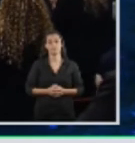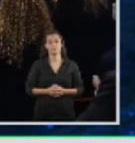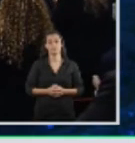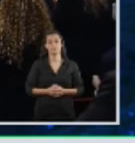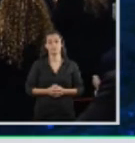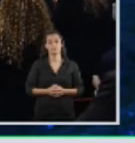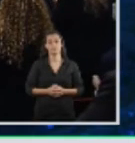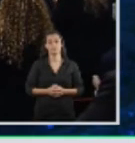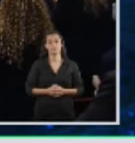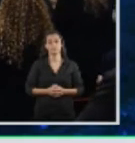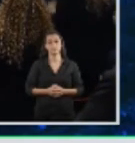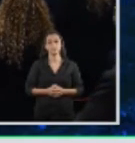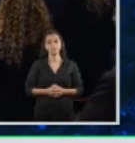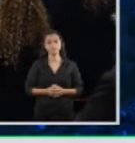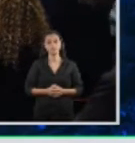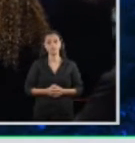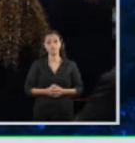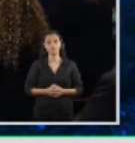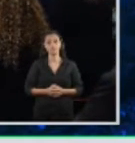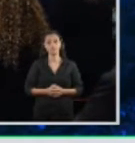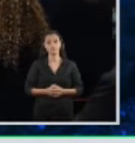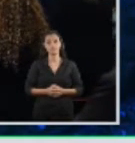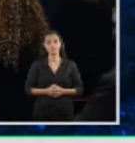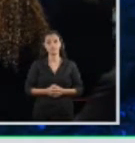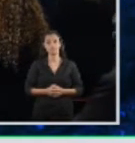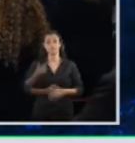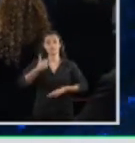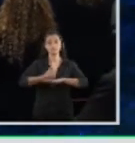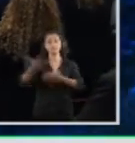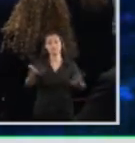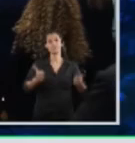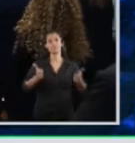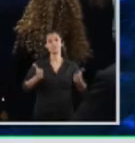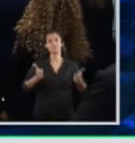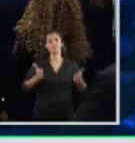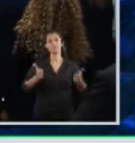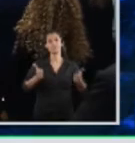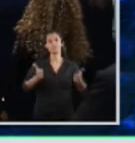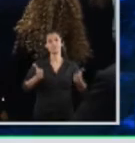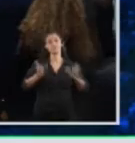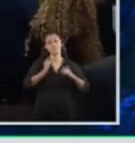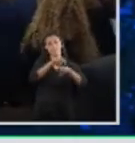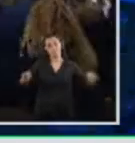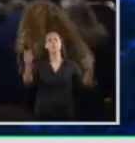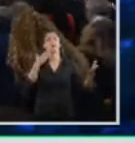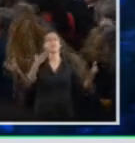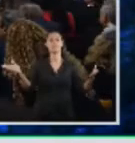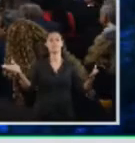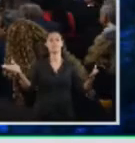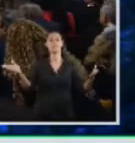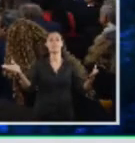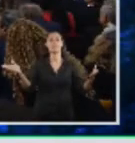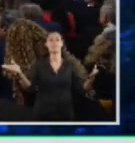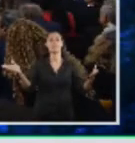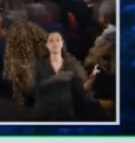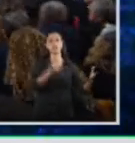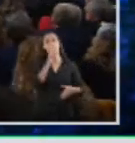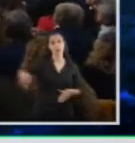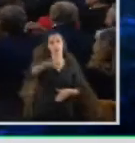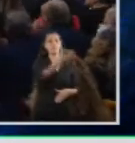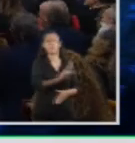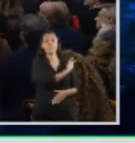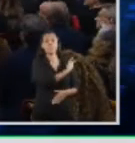Personalmente pensaba que se iba a hacer, creo que todavía está en estudio eso, una reforma